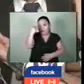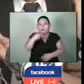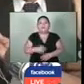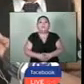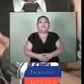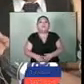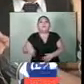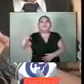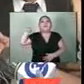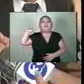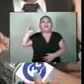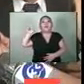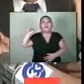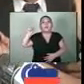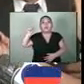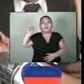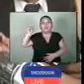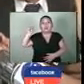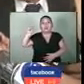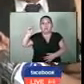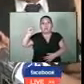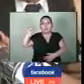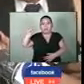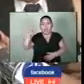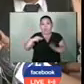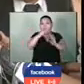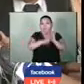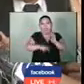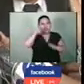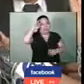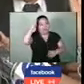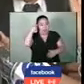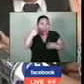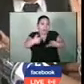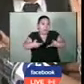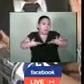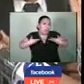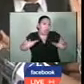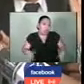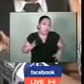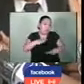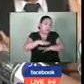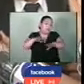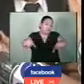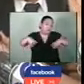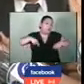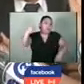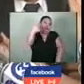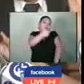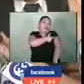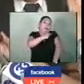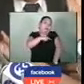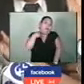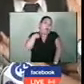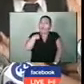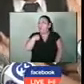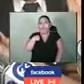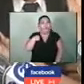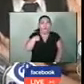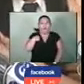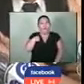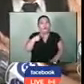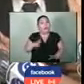eutanasia no está contemplada como tal, o sea, no es que tenemos derecho a quitarnos la vida o que nos quiten la vida, sino que se